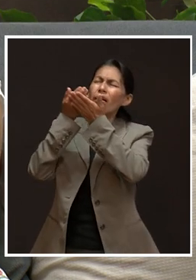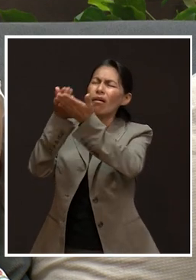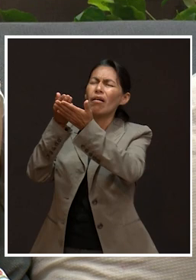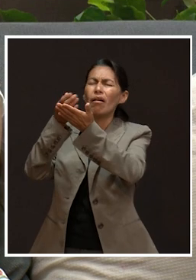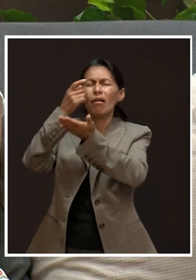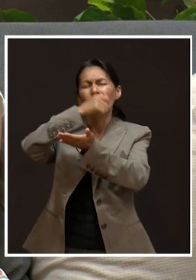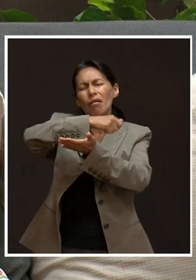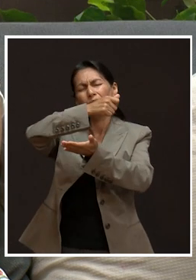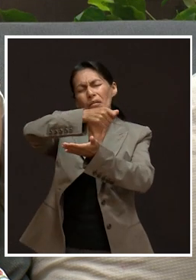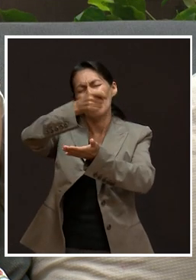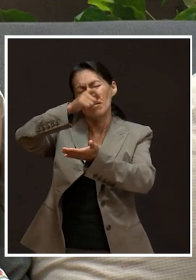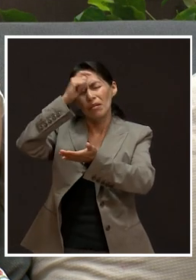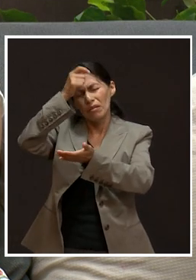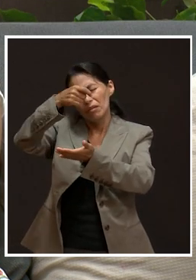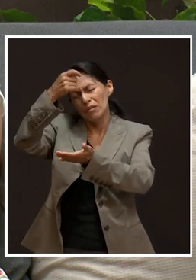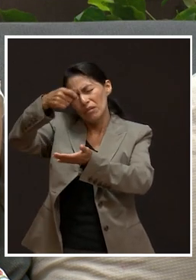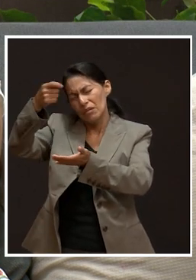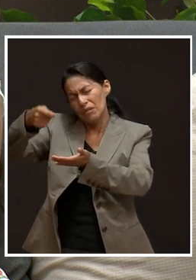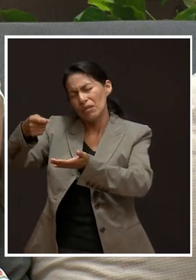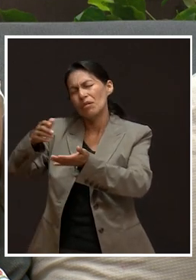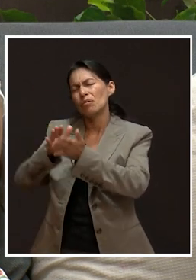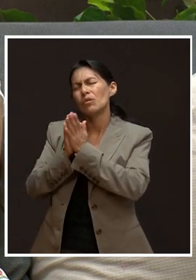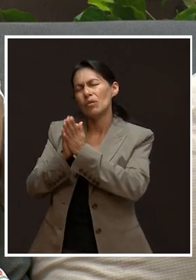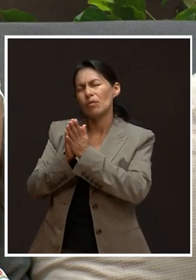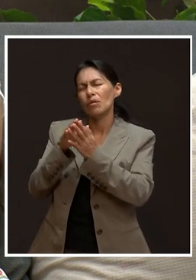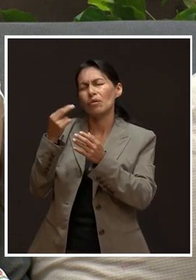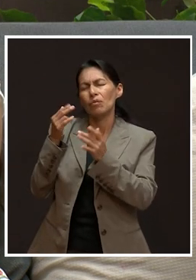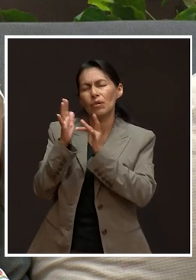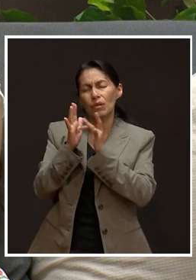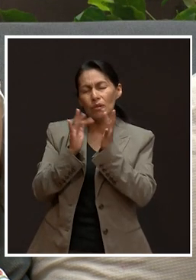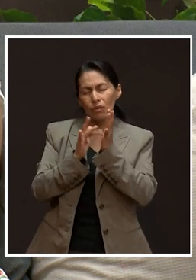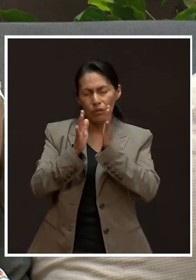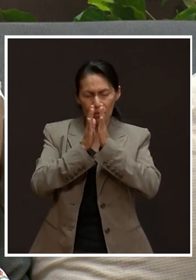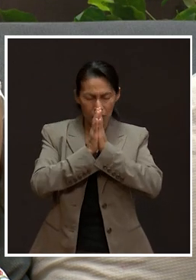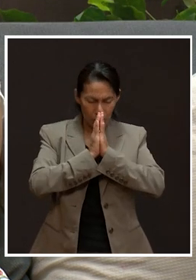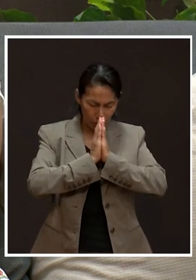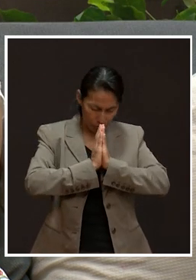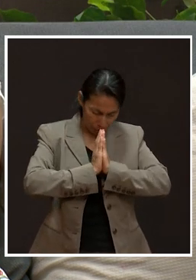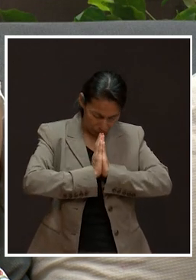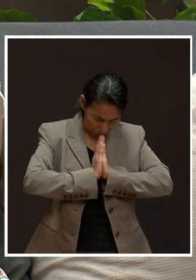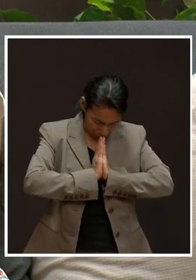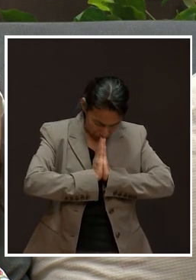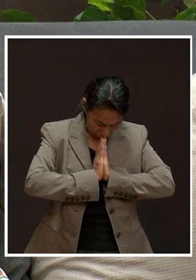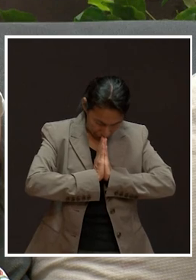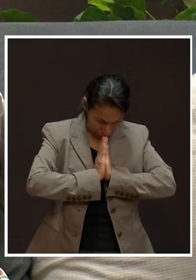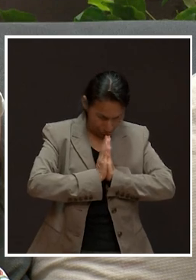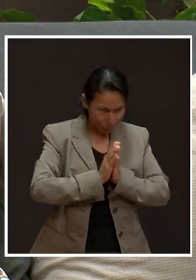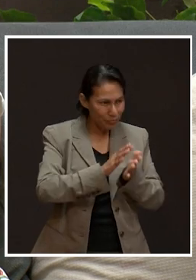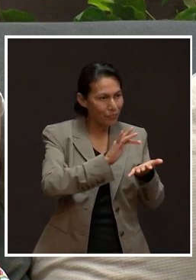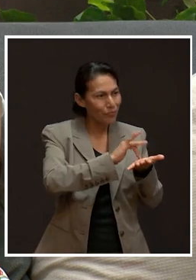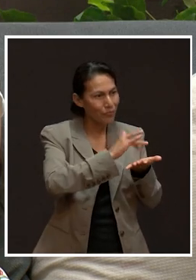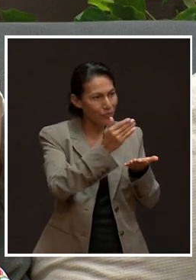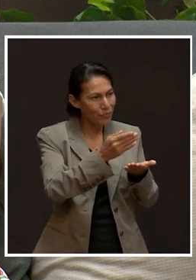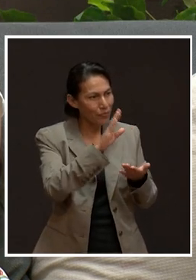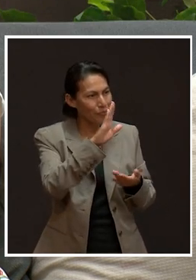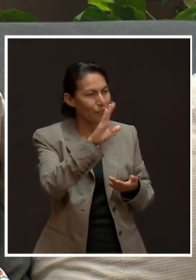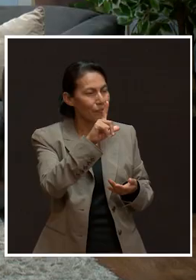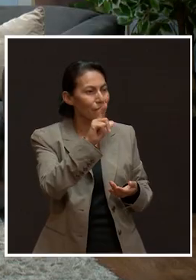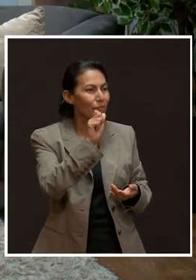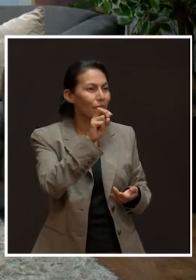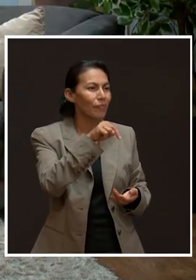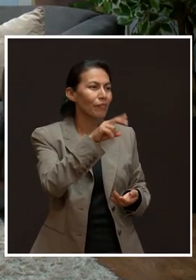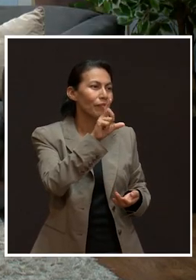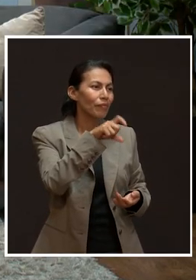En tus manos, pues, encomendamos nuestras vidas. Bendícenos siempre y ayúdanos a amarte cada día. En el nombre de Jesús. Amén.